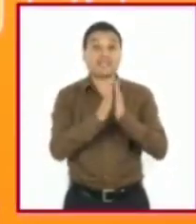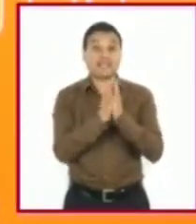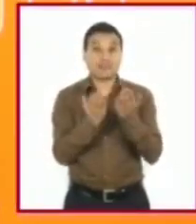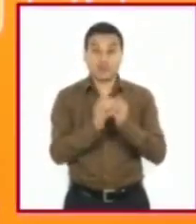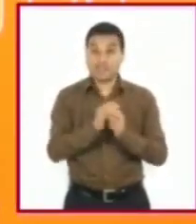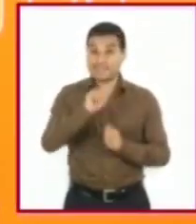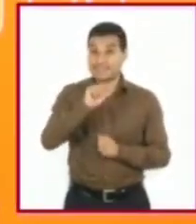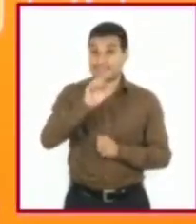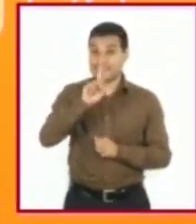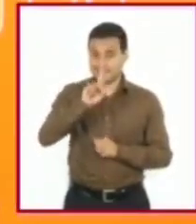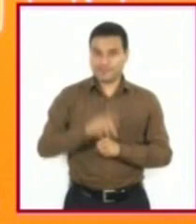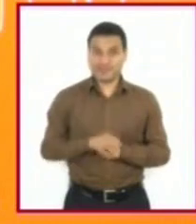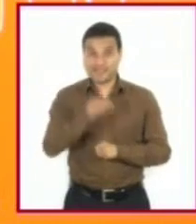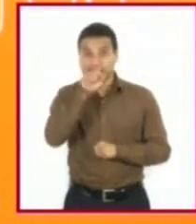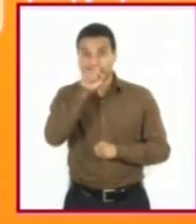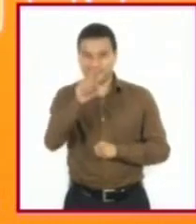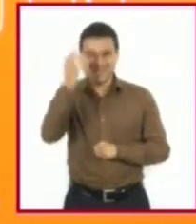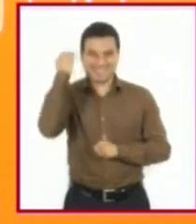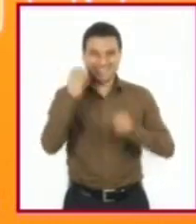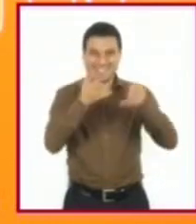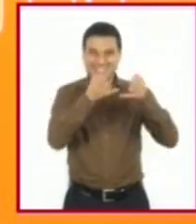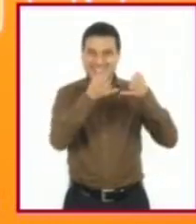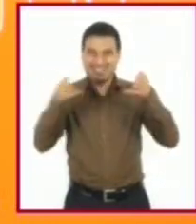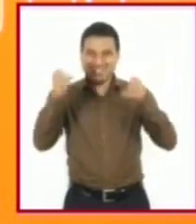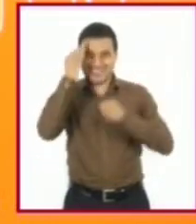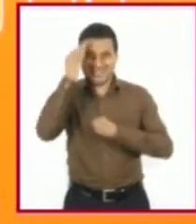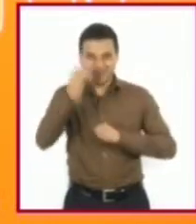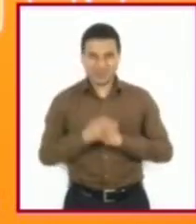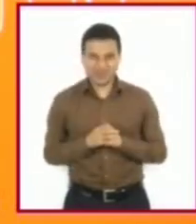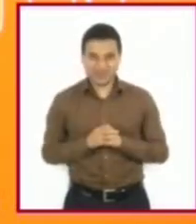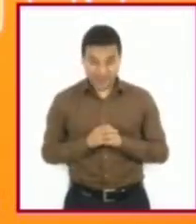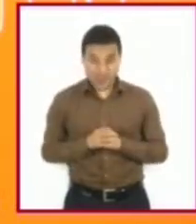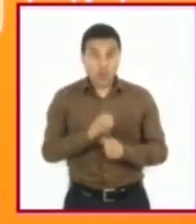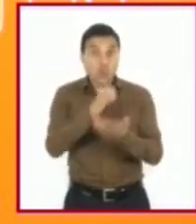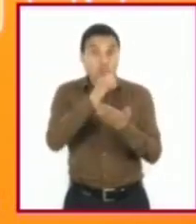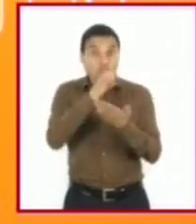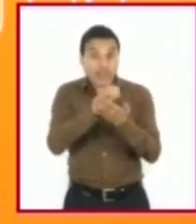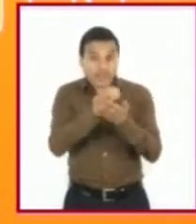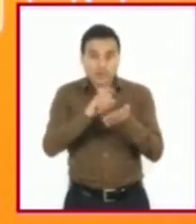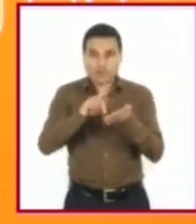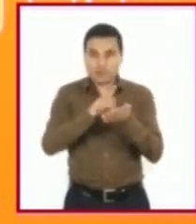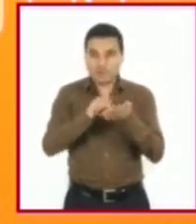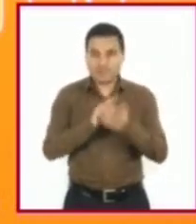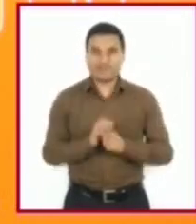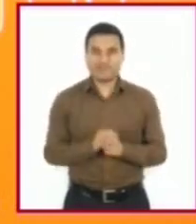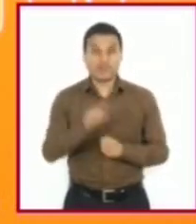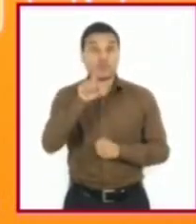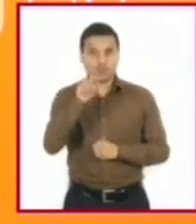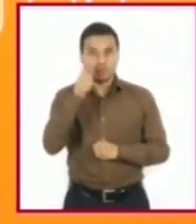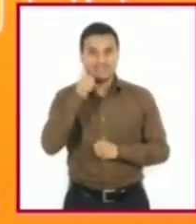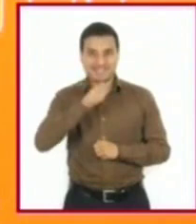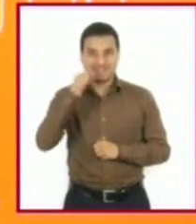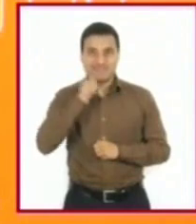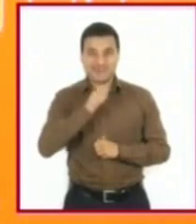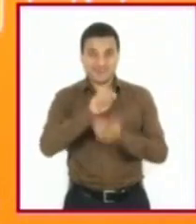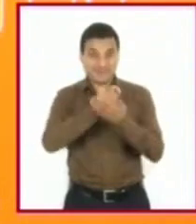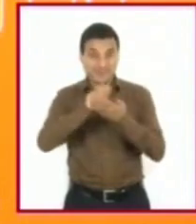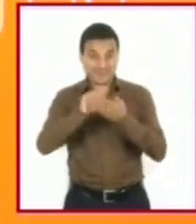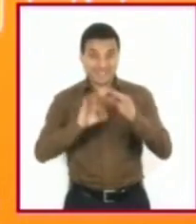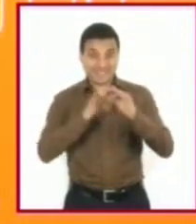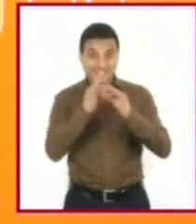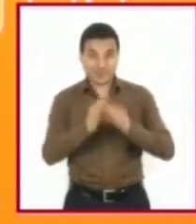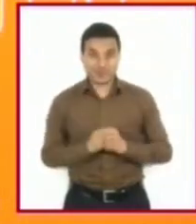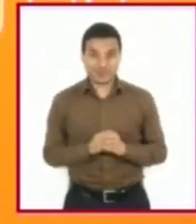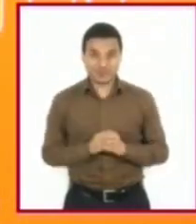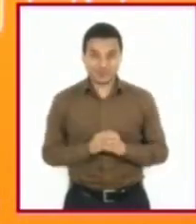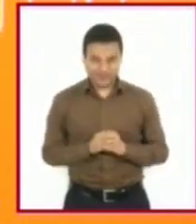de tiempo que elaboraron, nuestro cuaderno y un bolígrafo. Les sugerimos tenerlo a la mano. Acompáñanos a